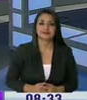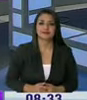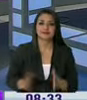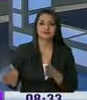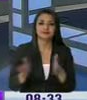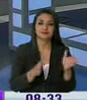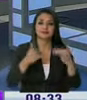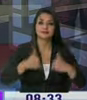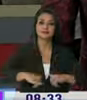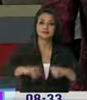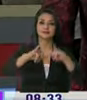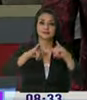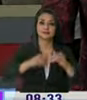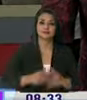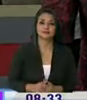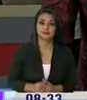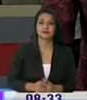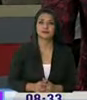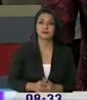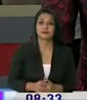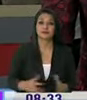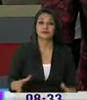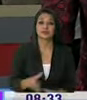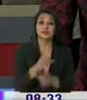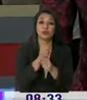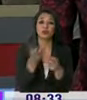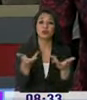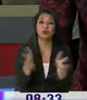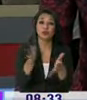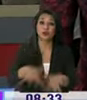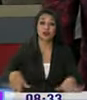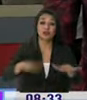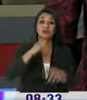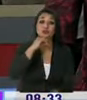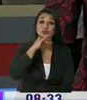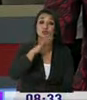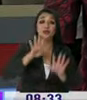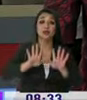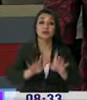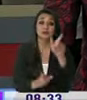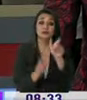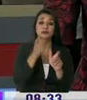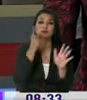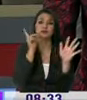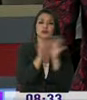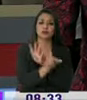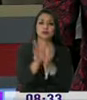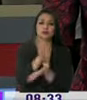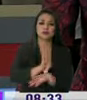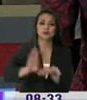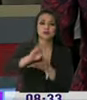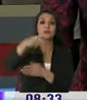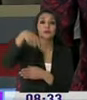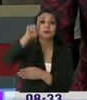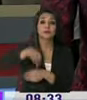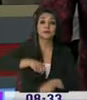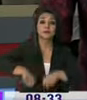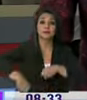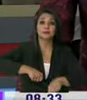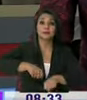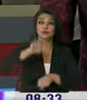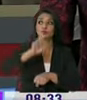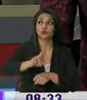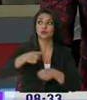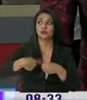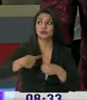Seguimos con más denuncias. Les contamos que inseguridad y condiciones insalubres es lo que denuncian los moradores del barrio Primero de Mayo al sur de la capital. Los